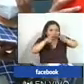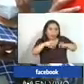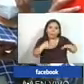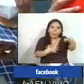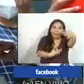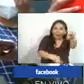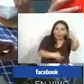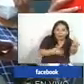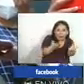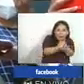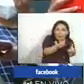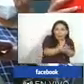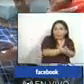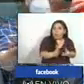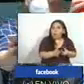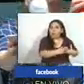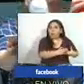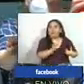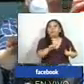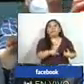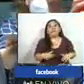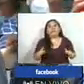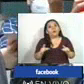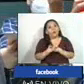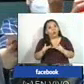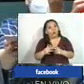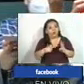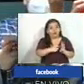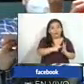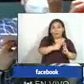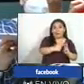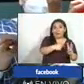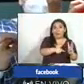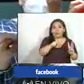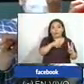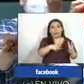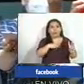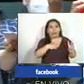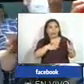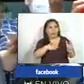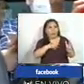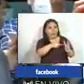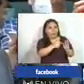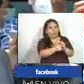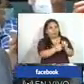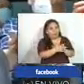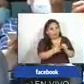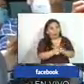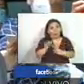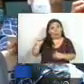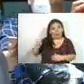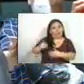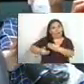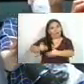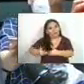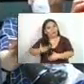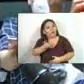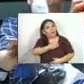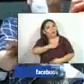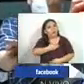documentos por empleado oficial. Tenemos tres víctimas a nivel subsidiario que son consecuencias del fraude procesal.